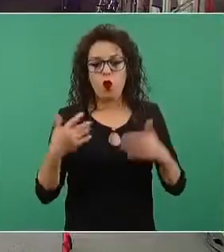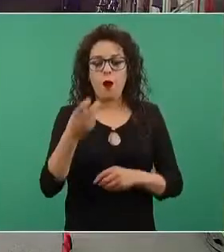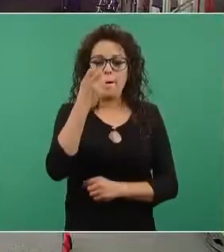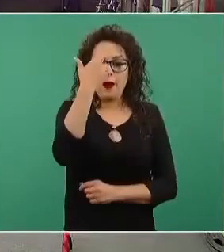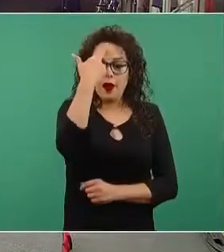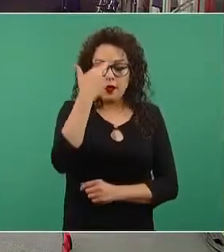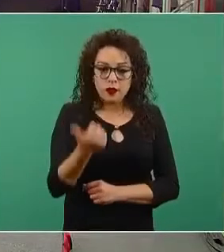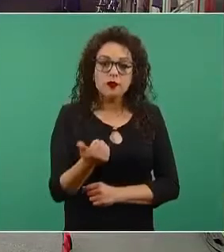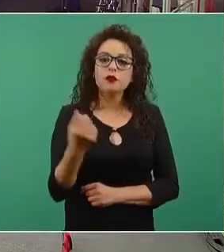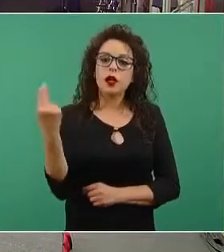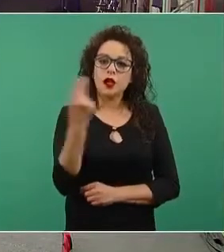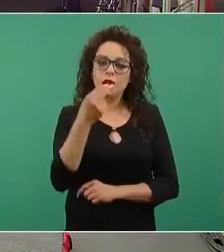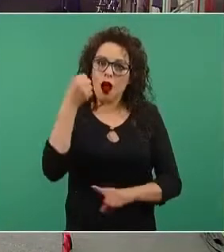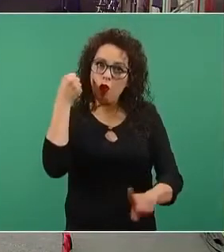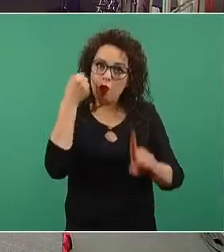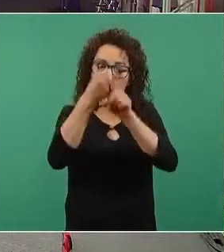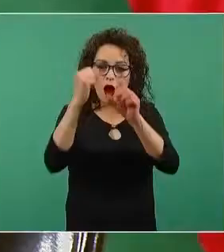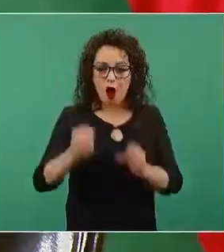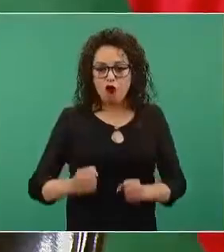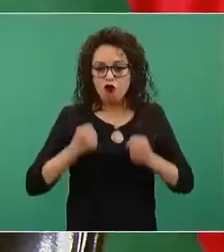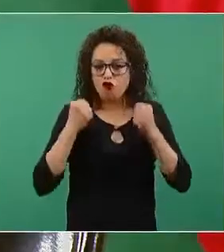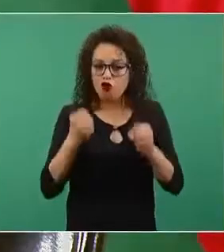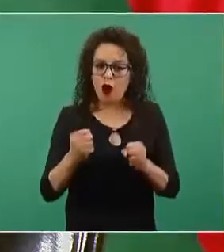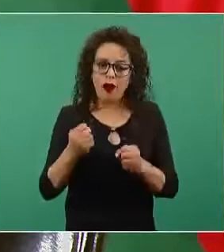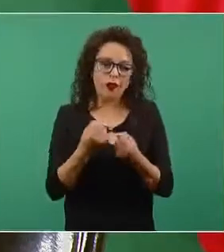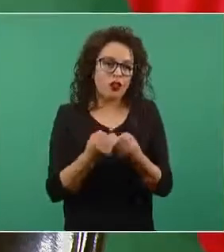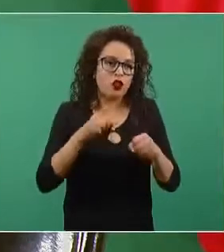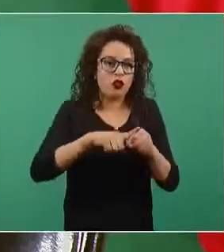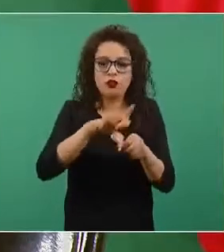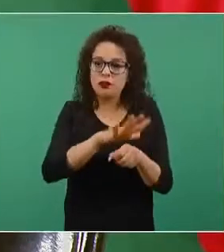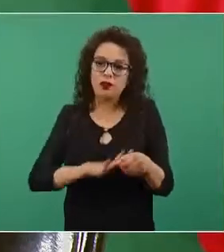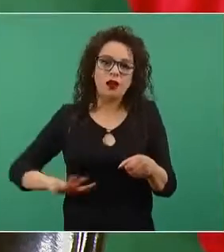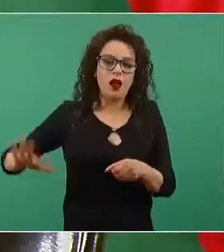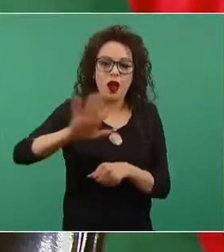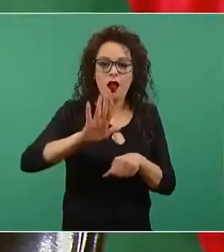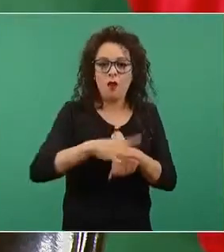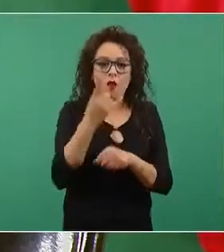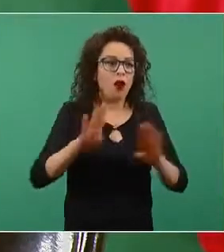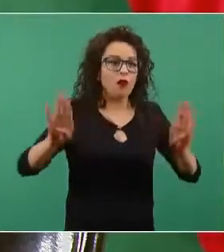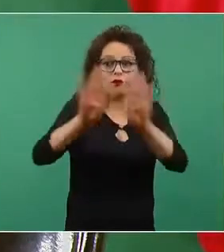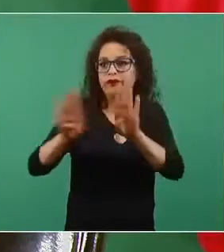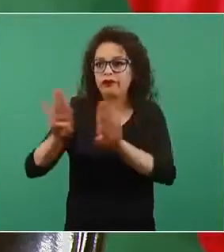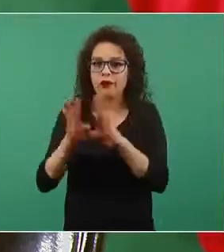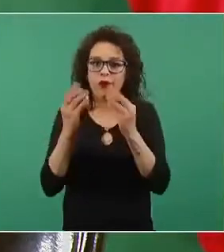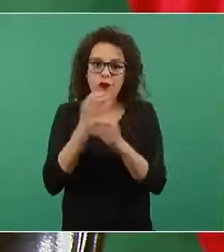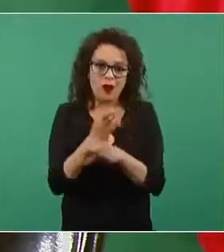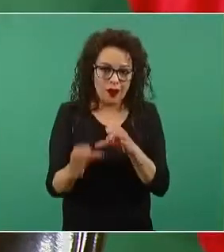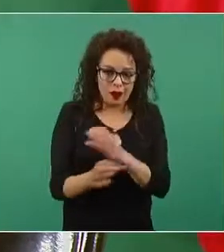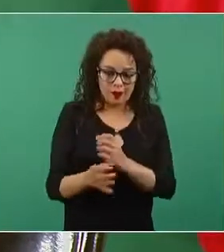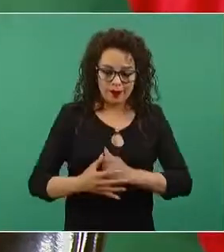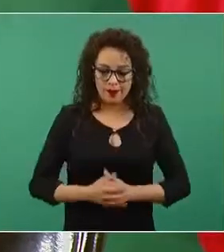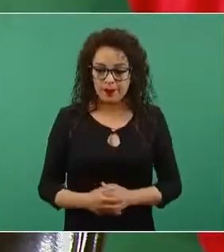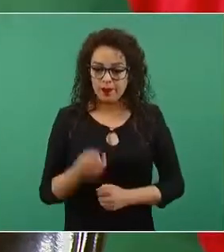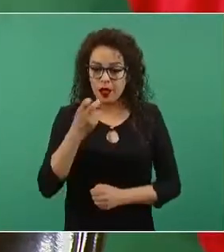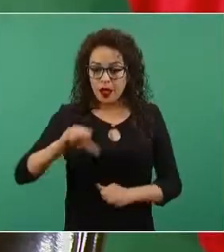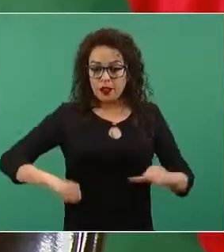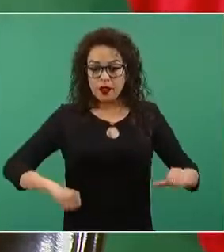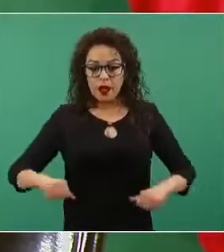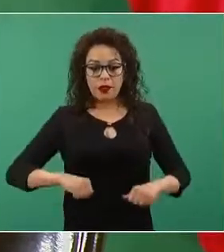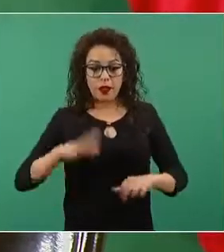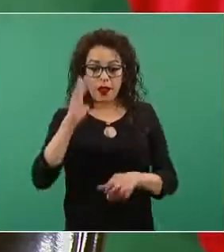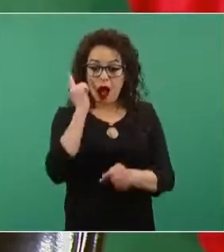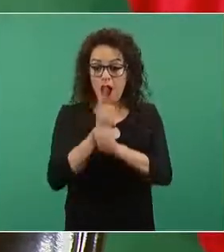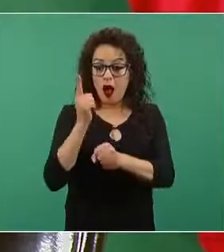con mayor impacto social. Ahora, en relación a la identificación de estas actividades de